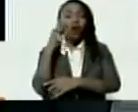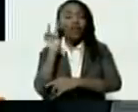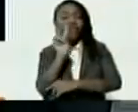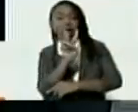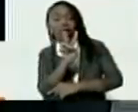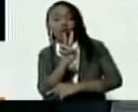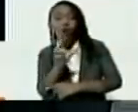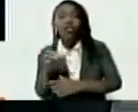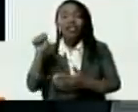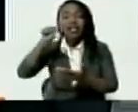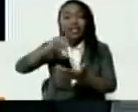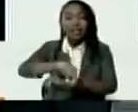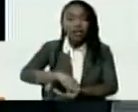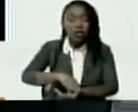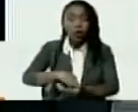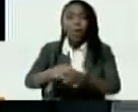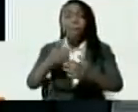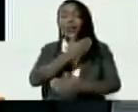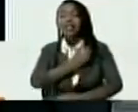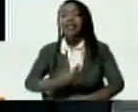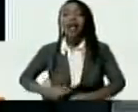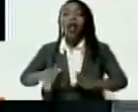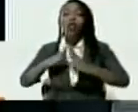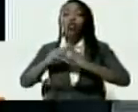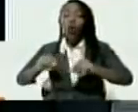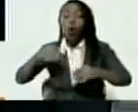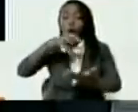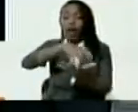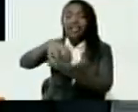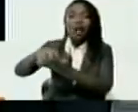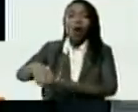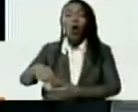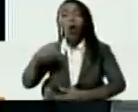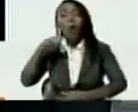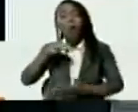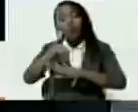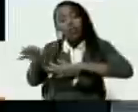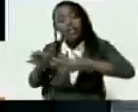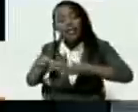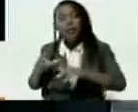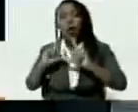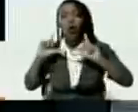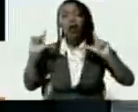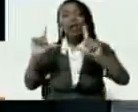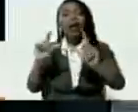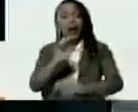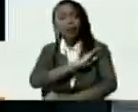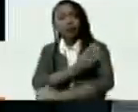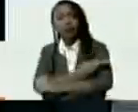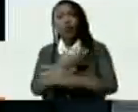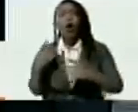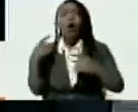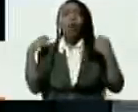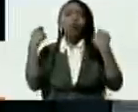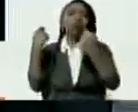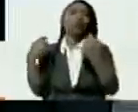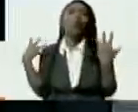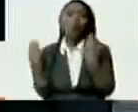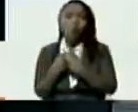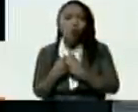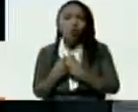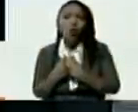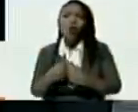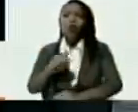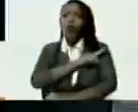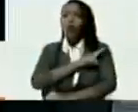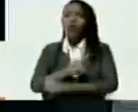puesto de comando presidencial, coordinado con todos los estados, municipios, localidades, con el Poder Popular. Le he dado órdenes a la